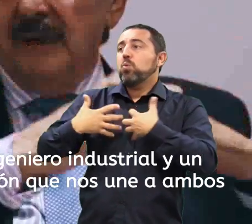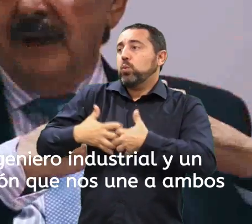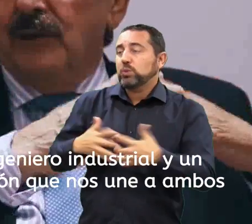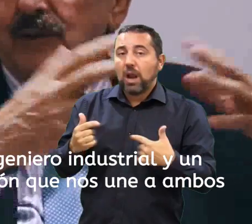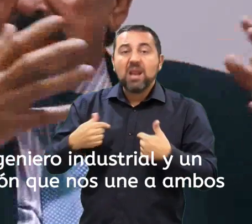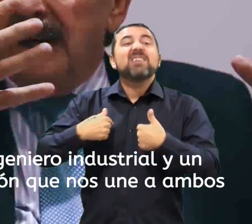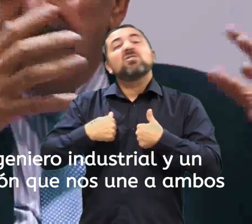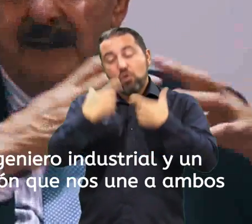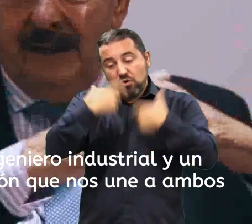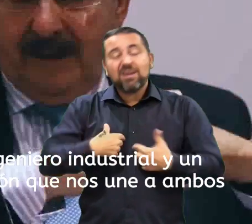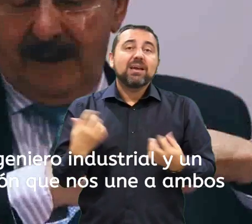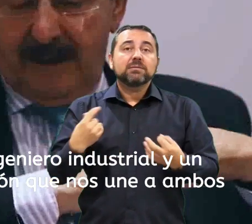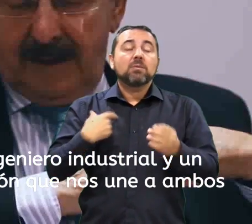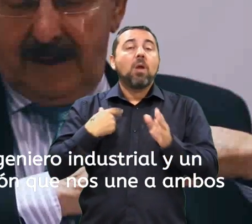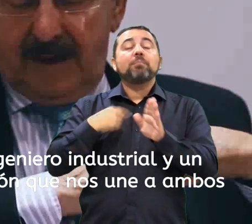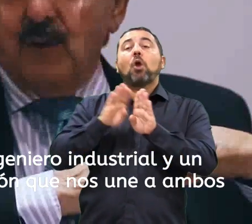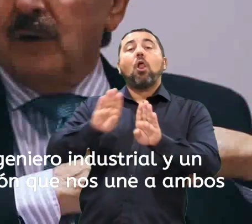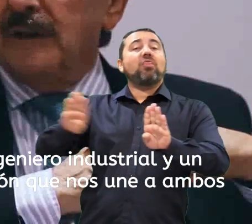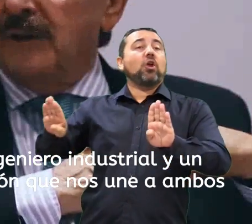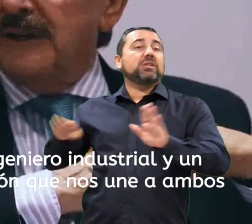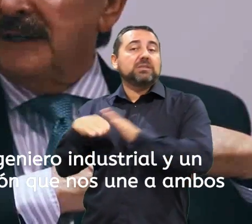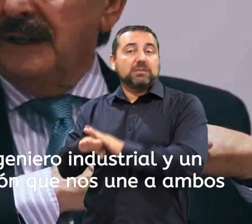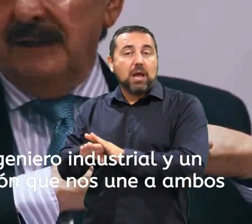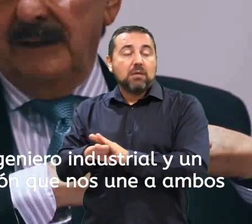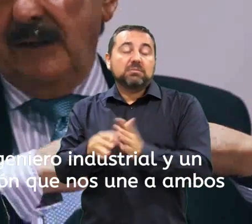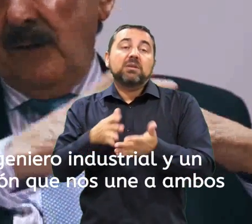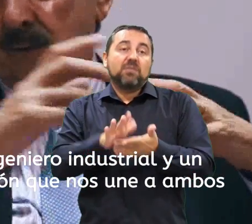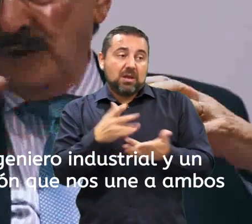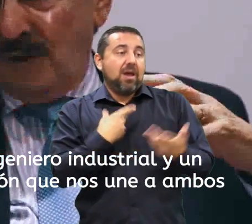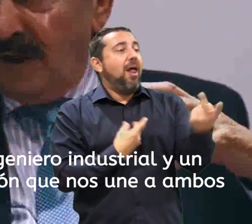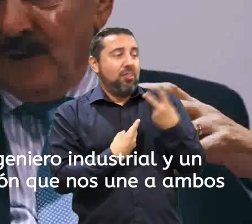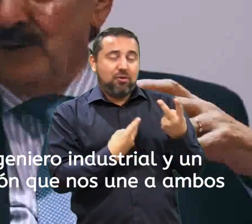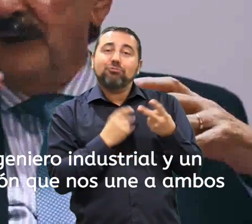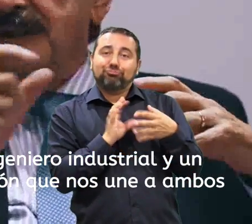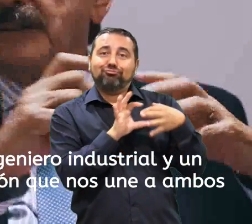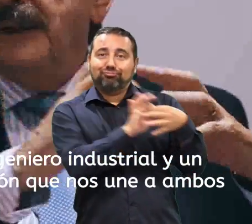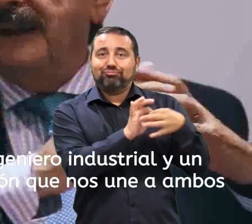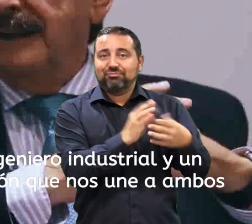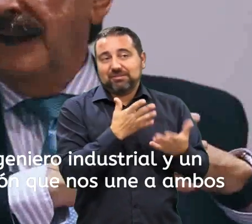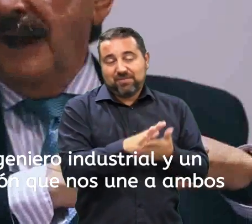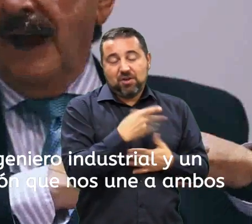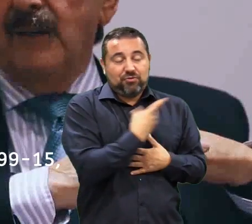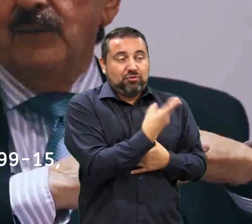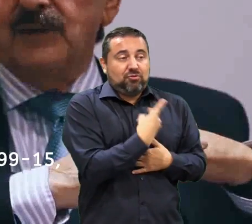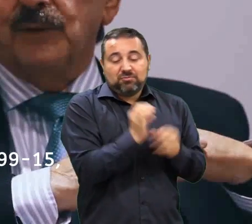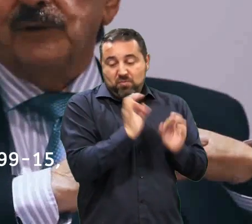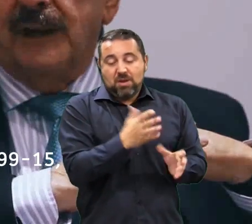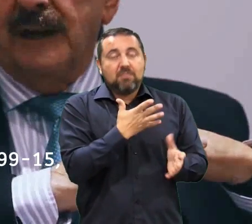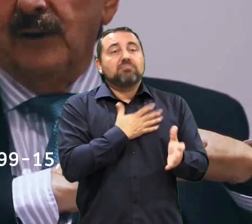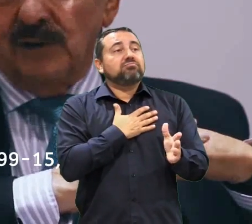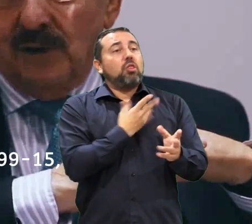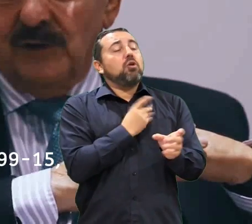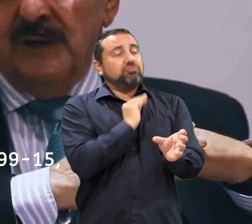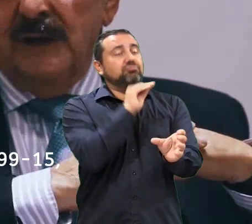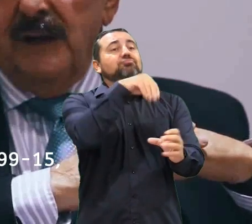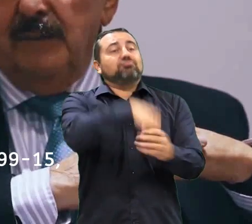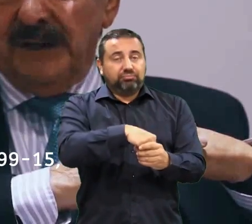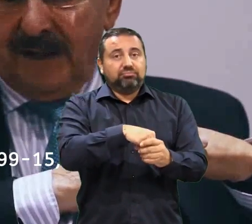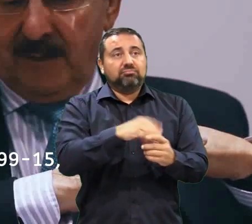soy ingeniero industrial y un coleccionista, cuestión que nos une también a ambos, pues que los